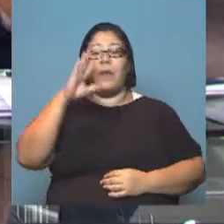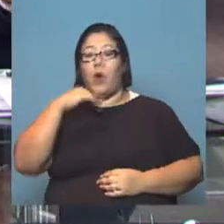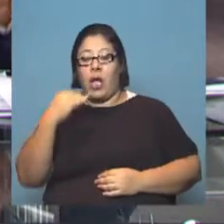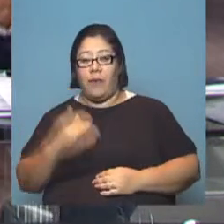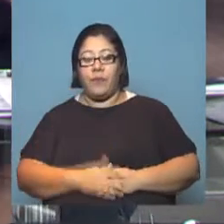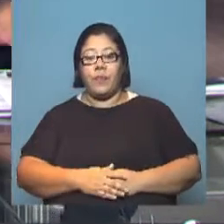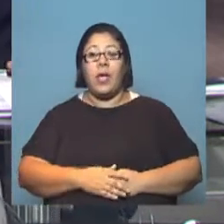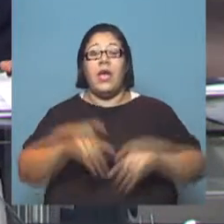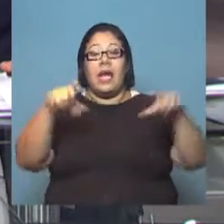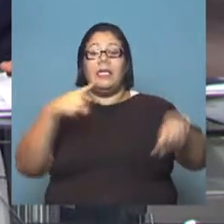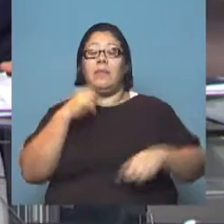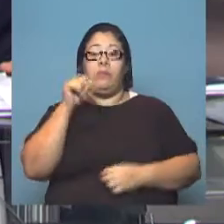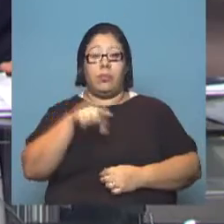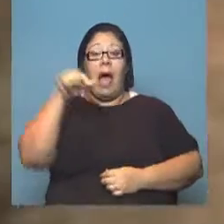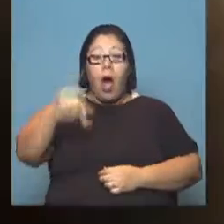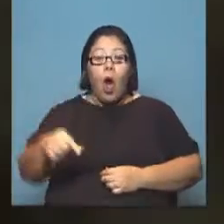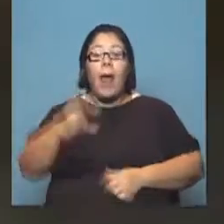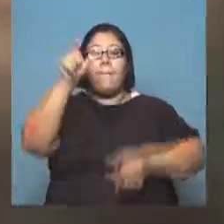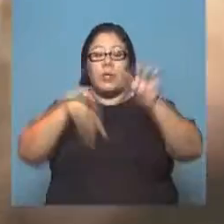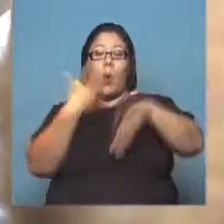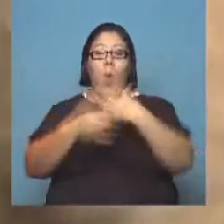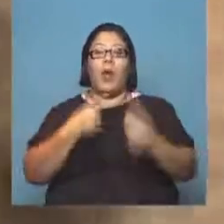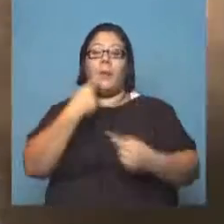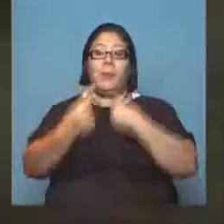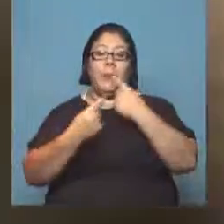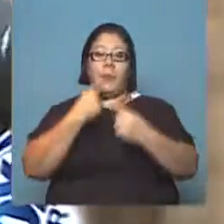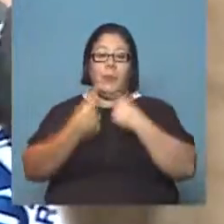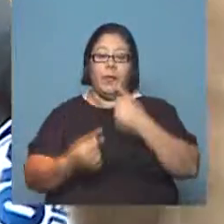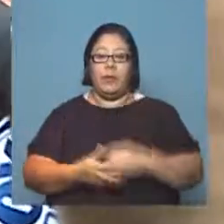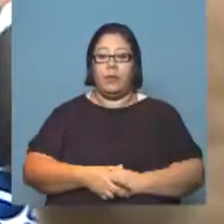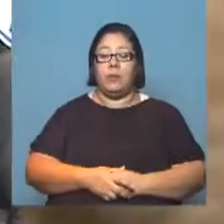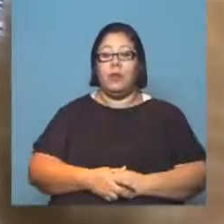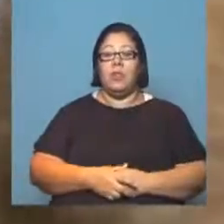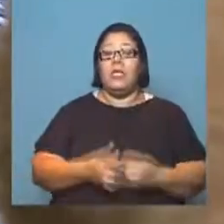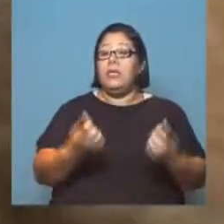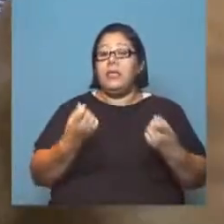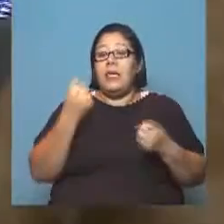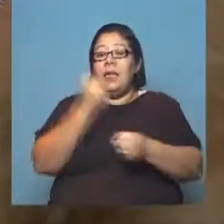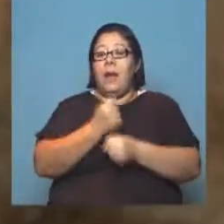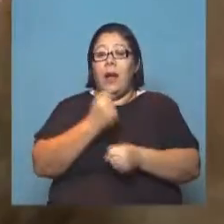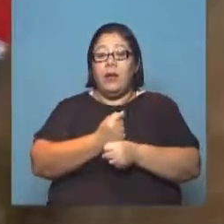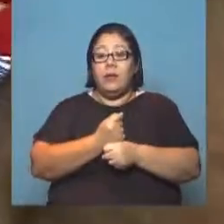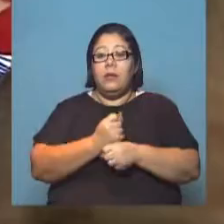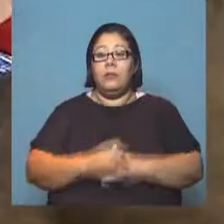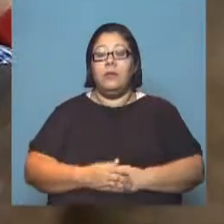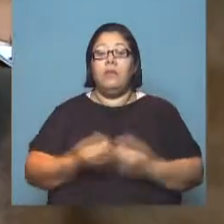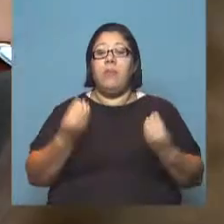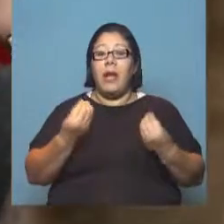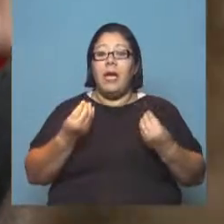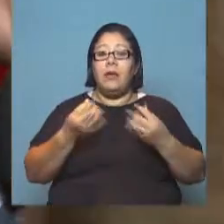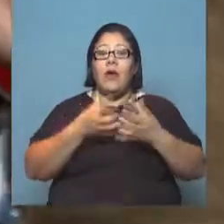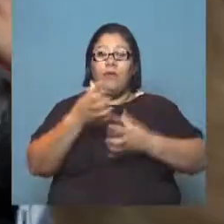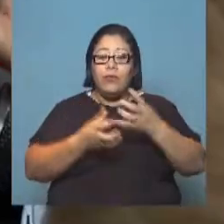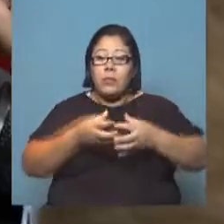Monumental. Ahora compartimos los testimonios. Se necesita trabajo para poder encontrar un buen